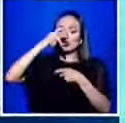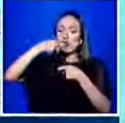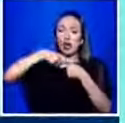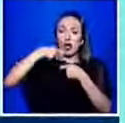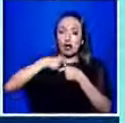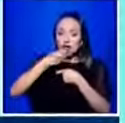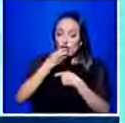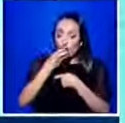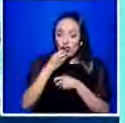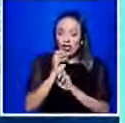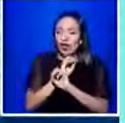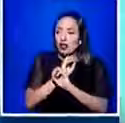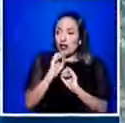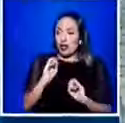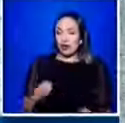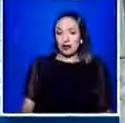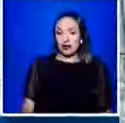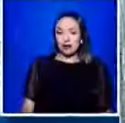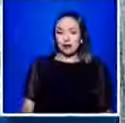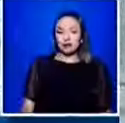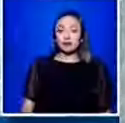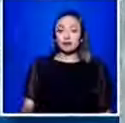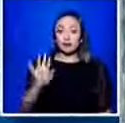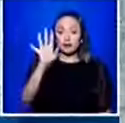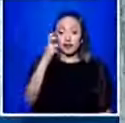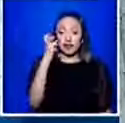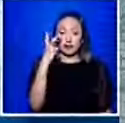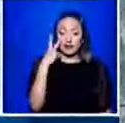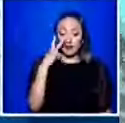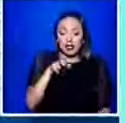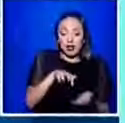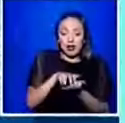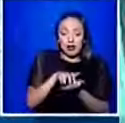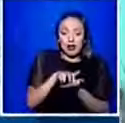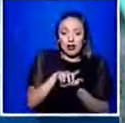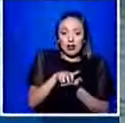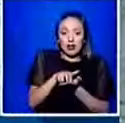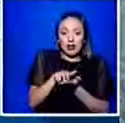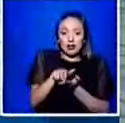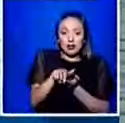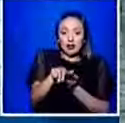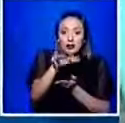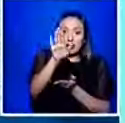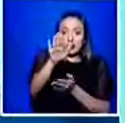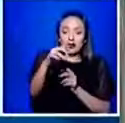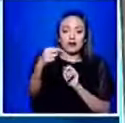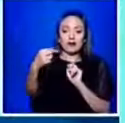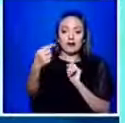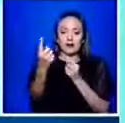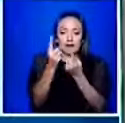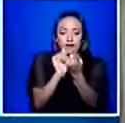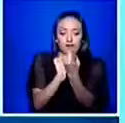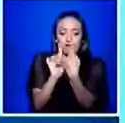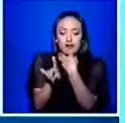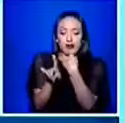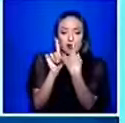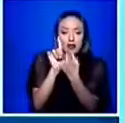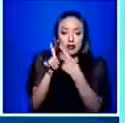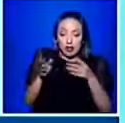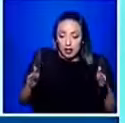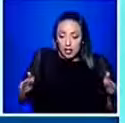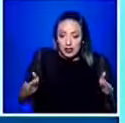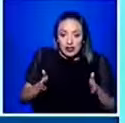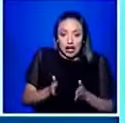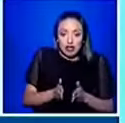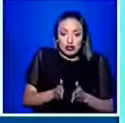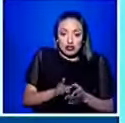diario. Miren, y mientras tanto nosotros, ¿cómo tenemos que pasar? Alguien viene en contravía, hay que dar paso, es estrecho el